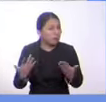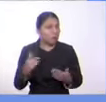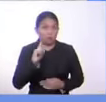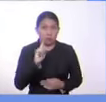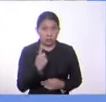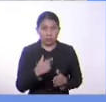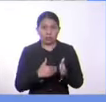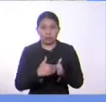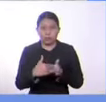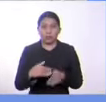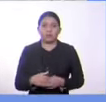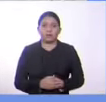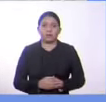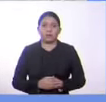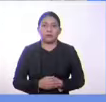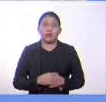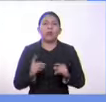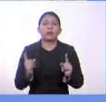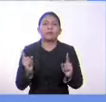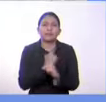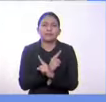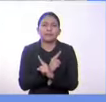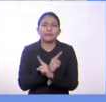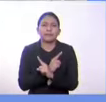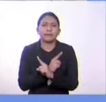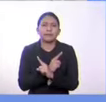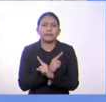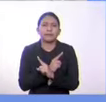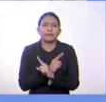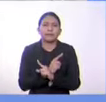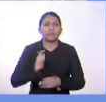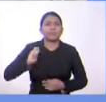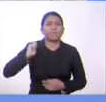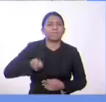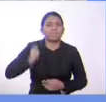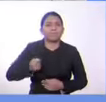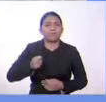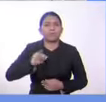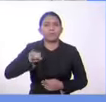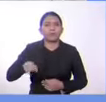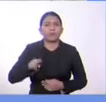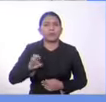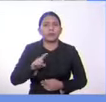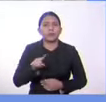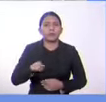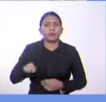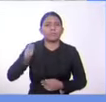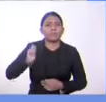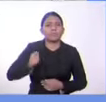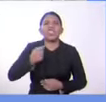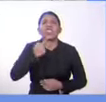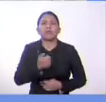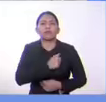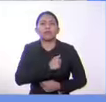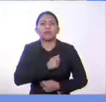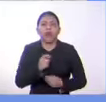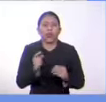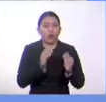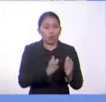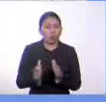inicial fue el cambiar el juez, el encargado de organizar las elecciones.